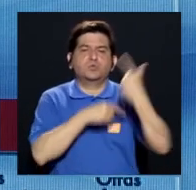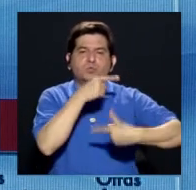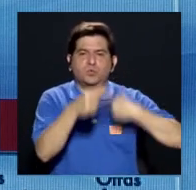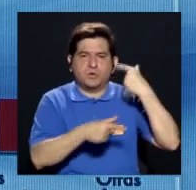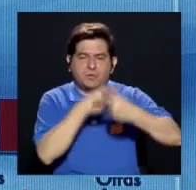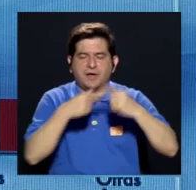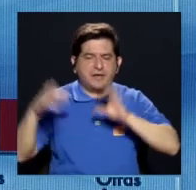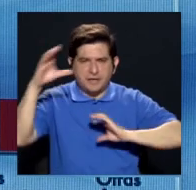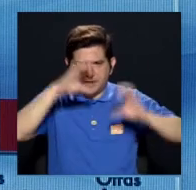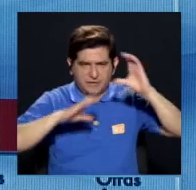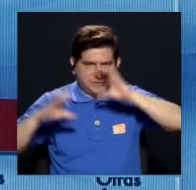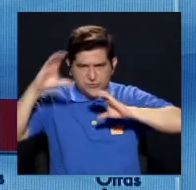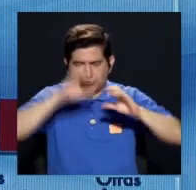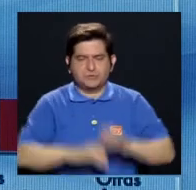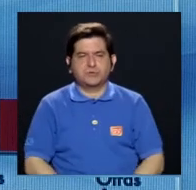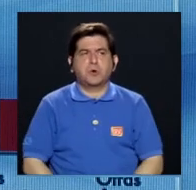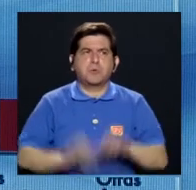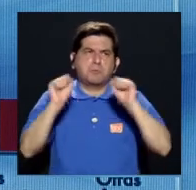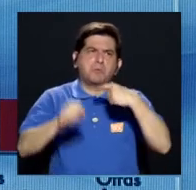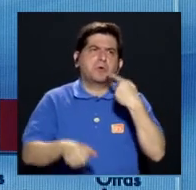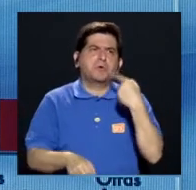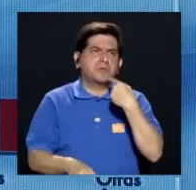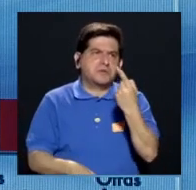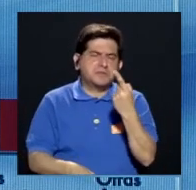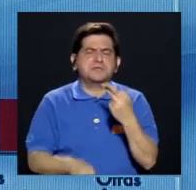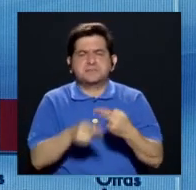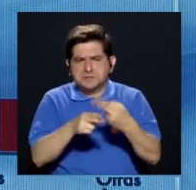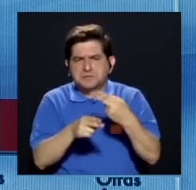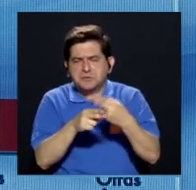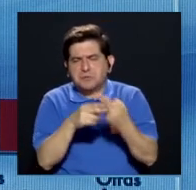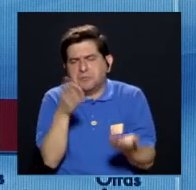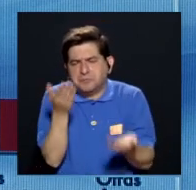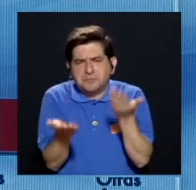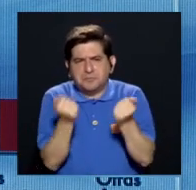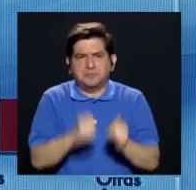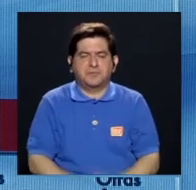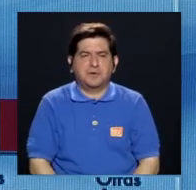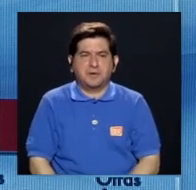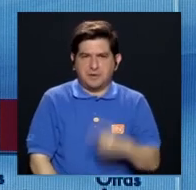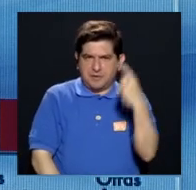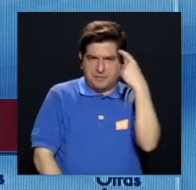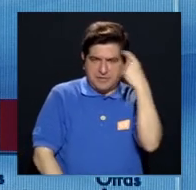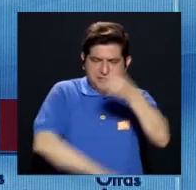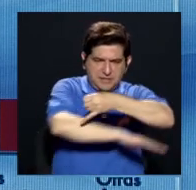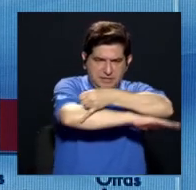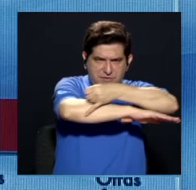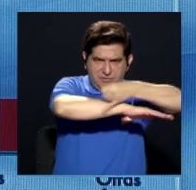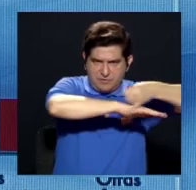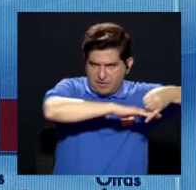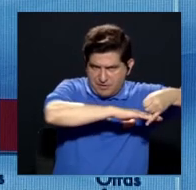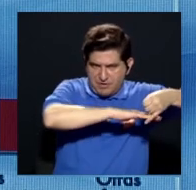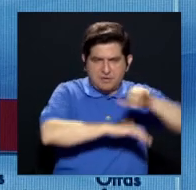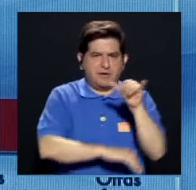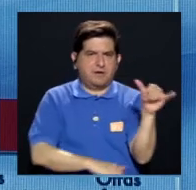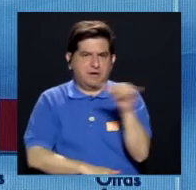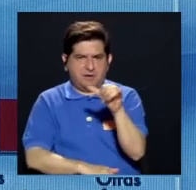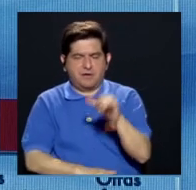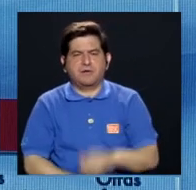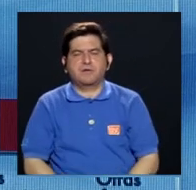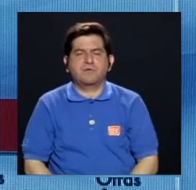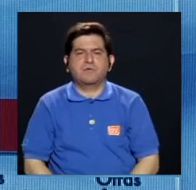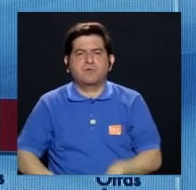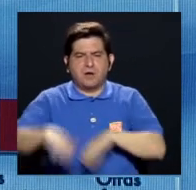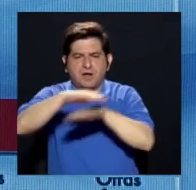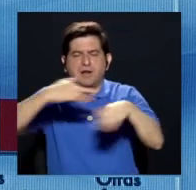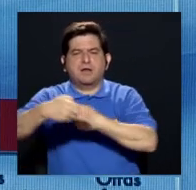generación científica, si lo podemos llamar de esa manera, tanto en las ingenierías como en las